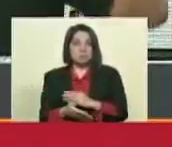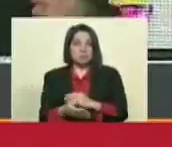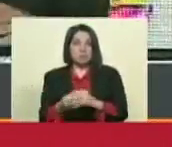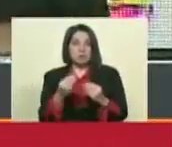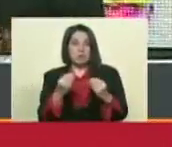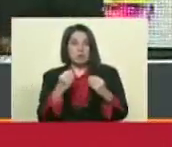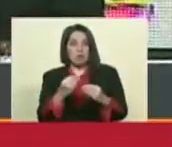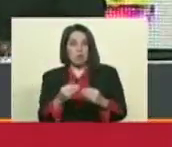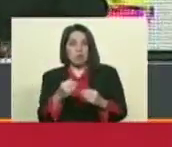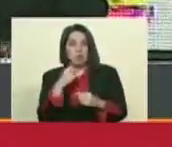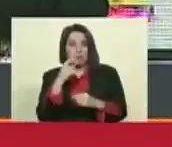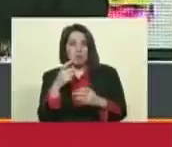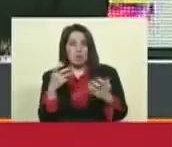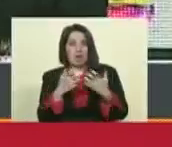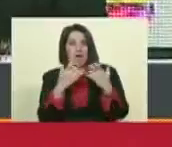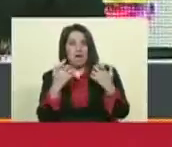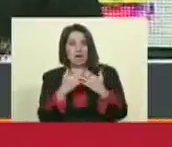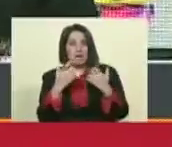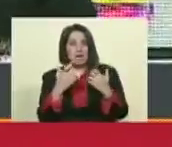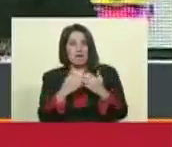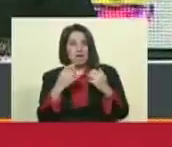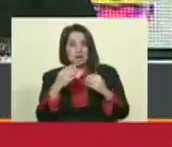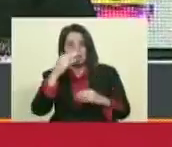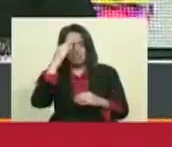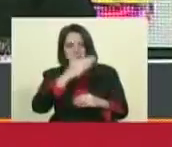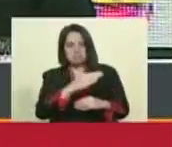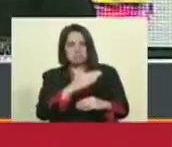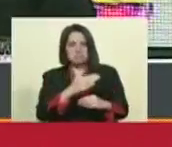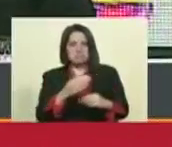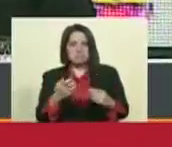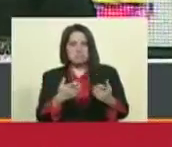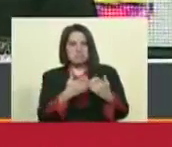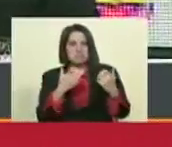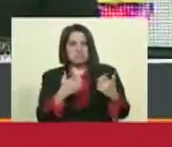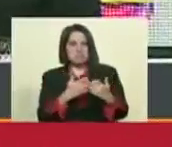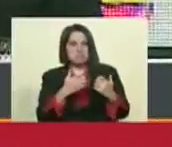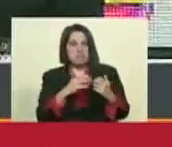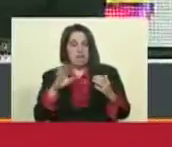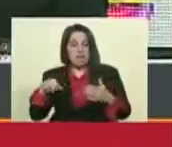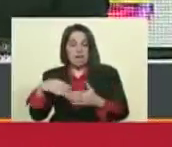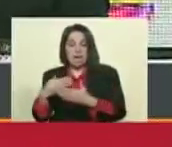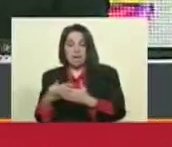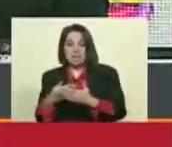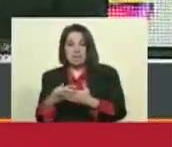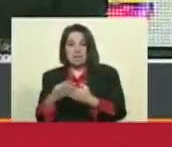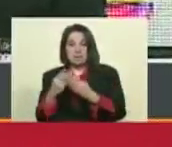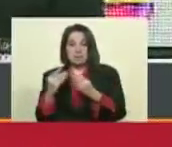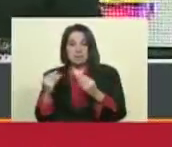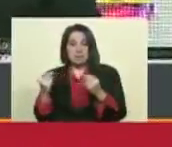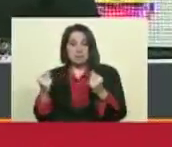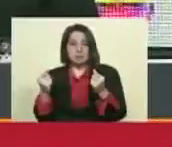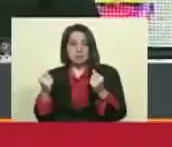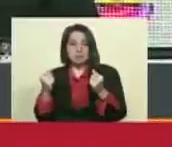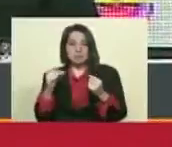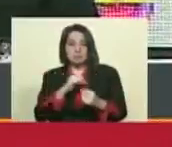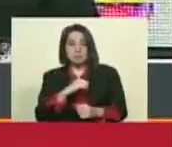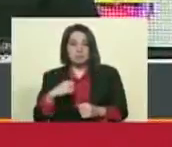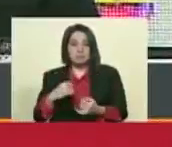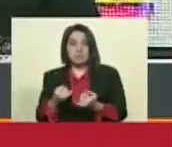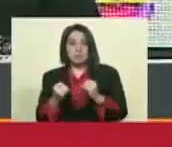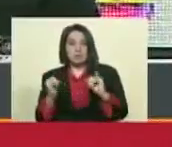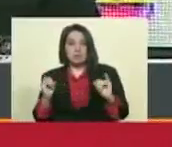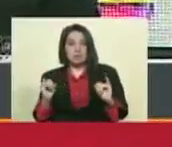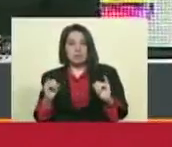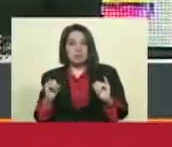elevada, que son las guerras de un país contra otro, hasta su expresión más individual, que